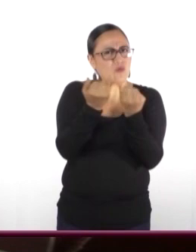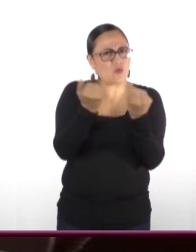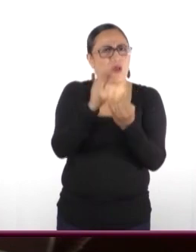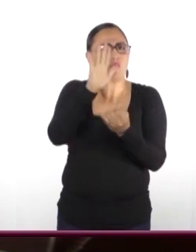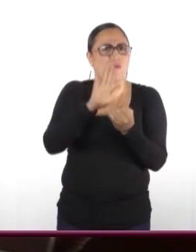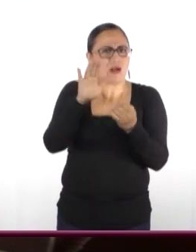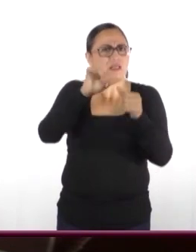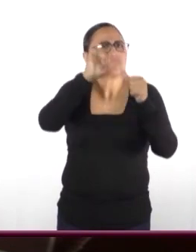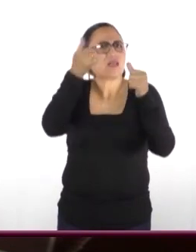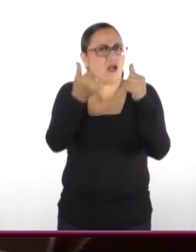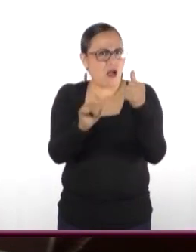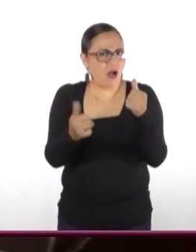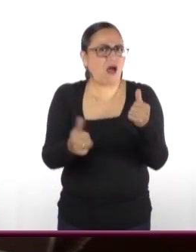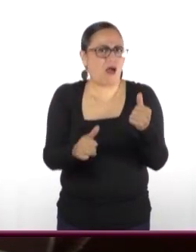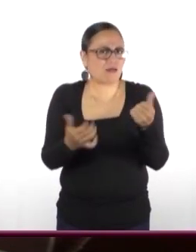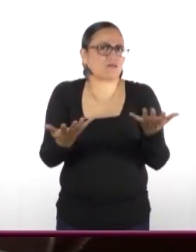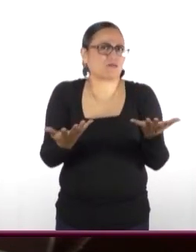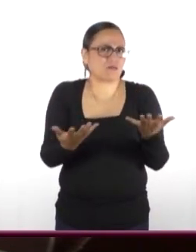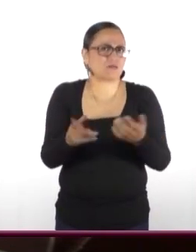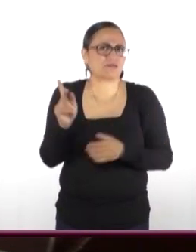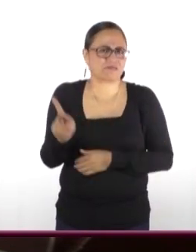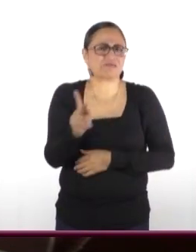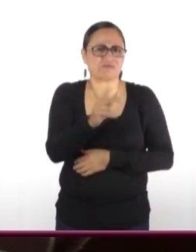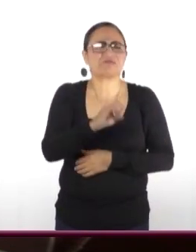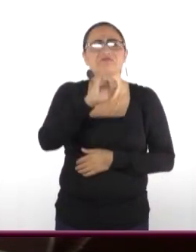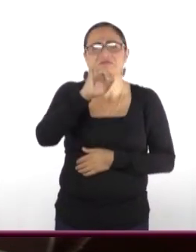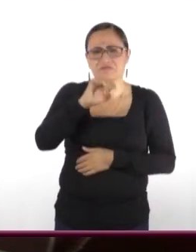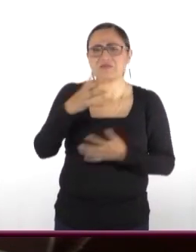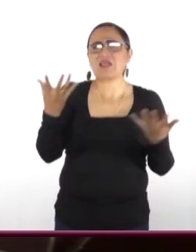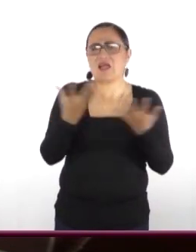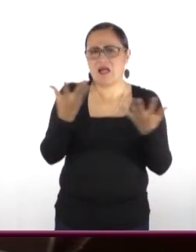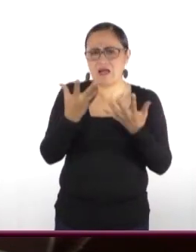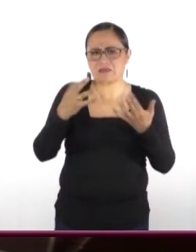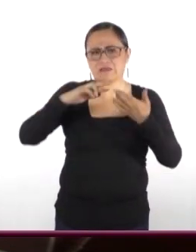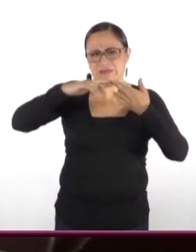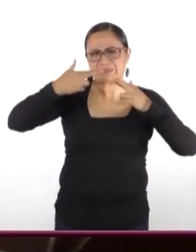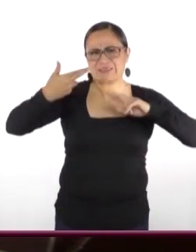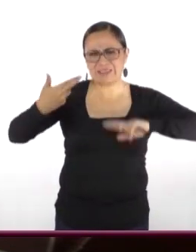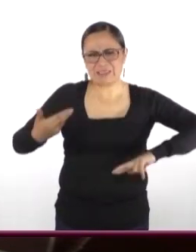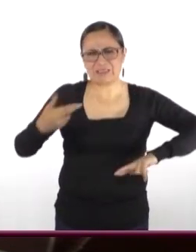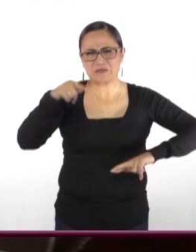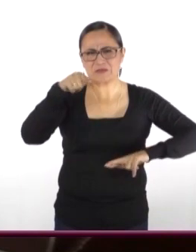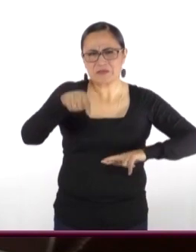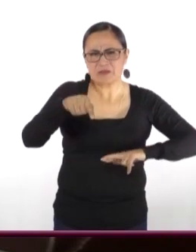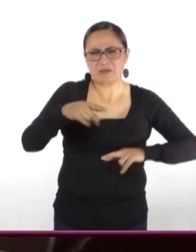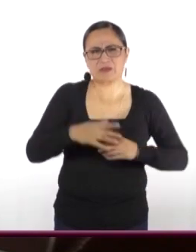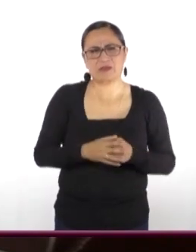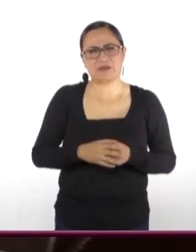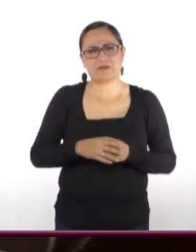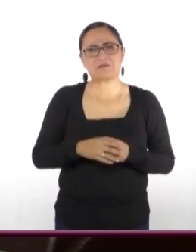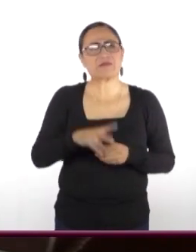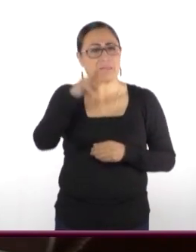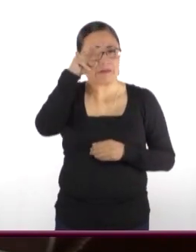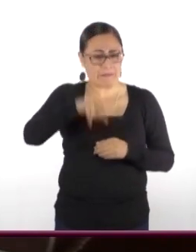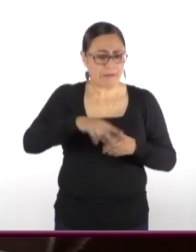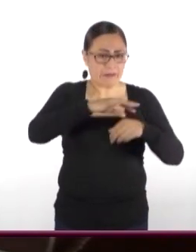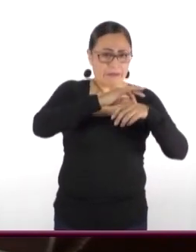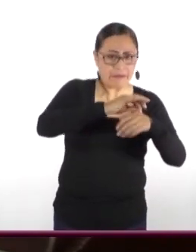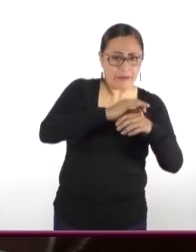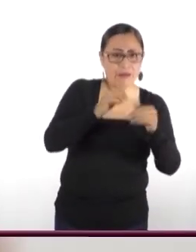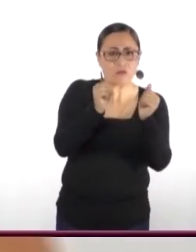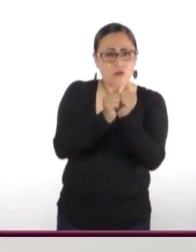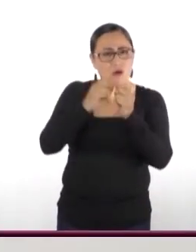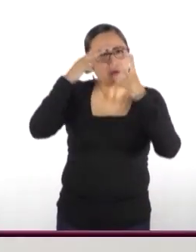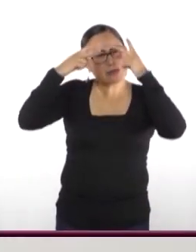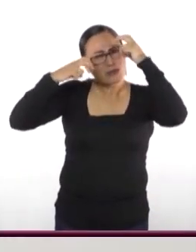pues es una obra de arte también, ¿no? Pues sí, consiste en crear y poder también relacionar como esta parte de